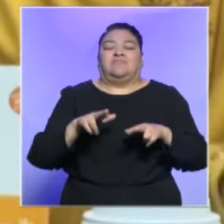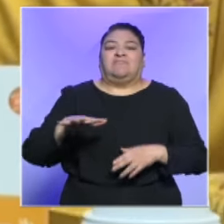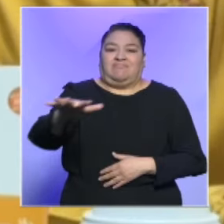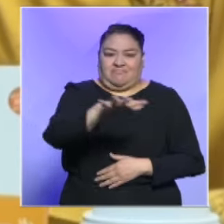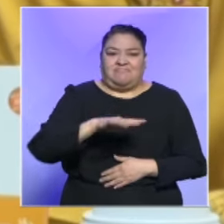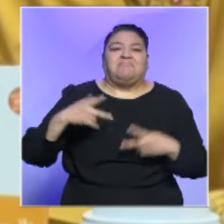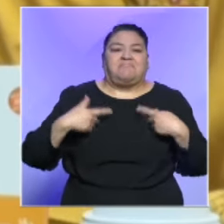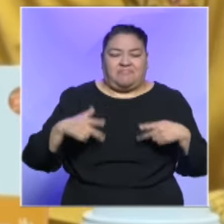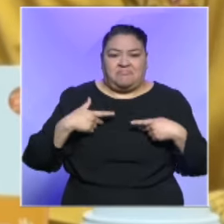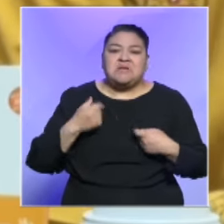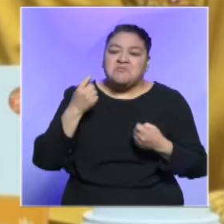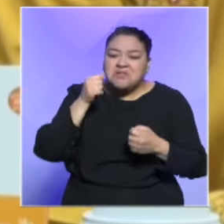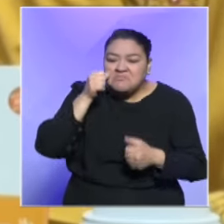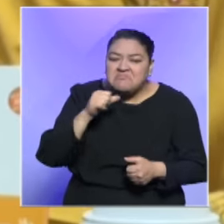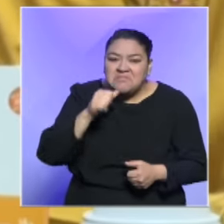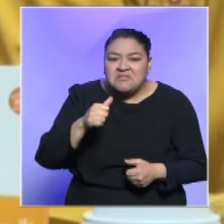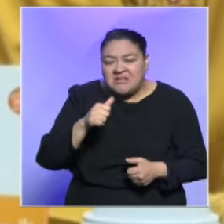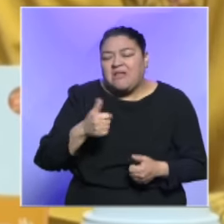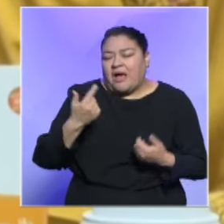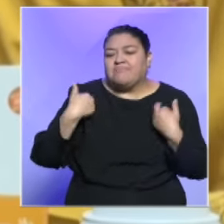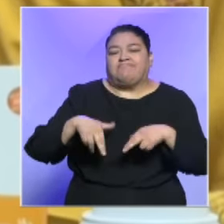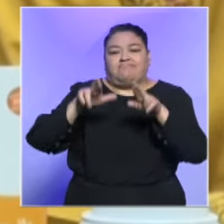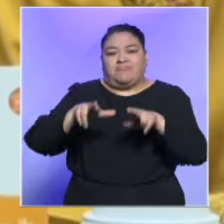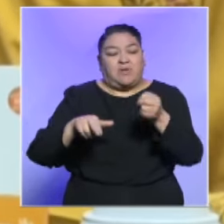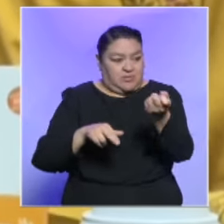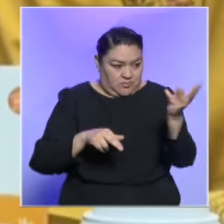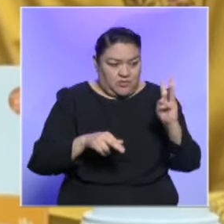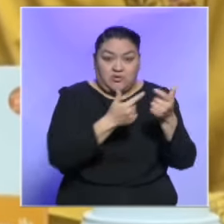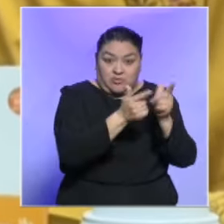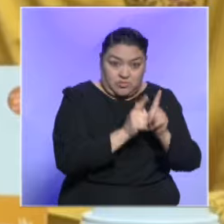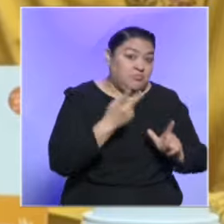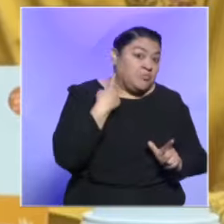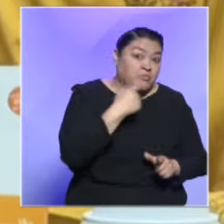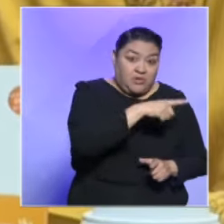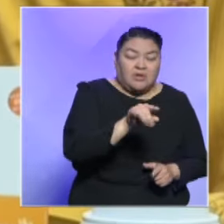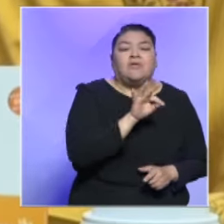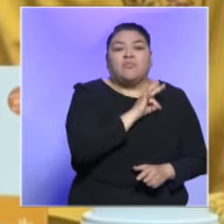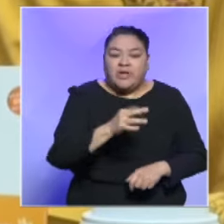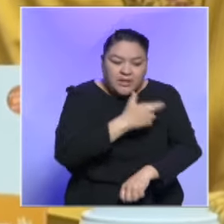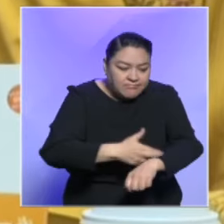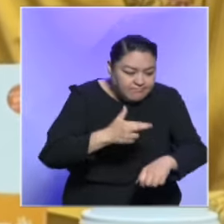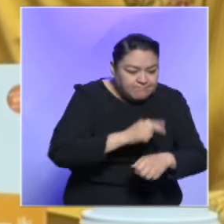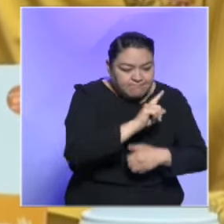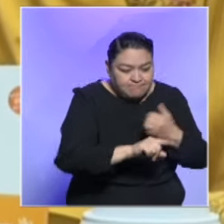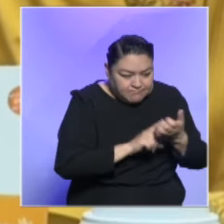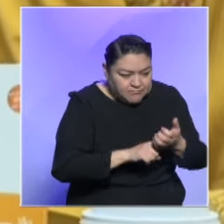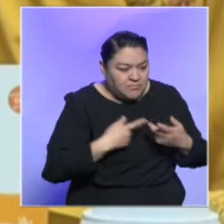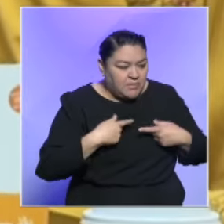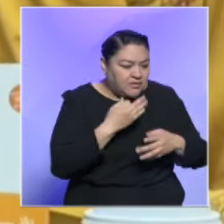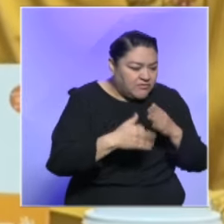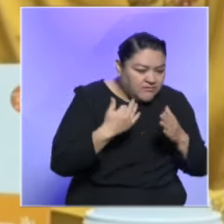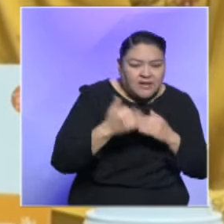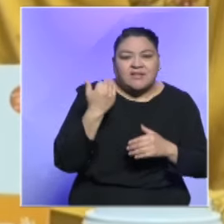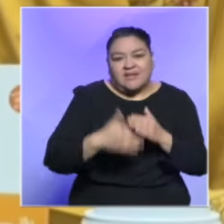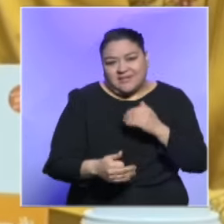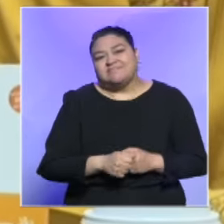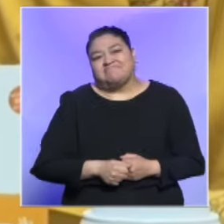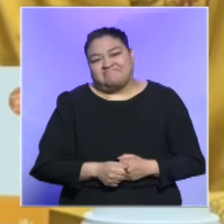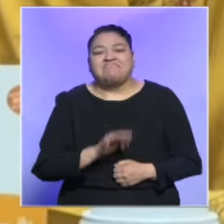población olvidados y a la vez que obligan a los partidos a innovar sobre su estructura y a atender los nuevos retos.